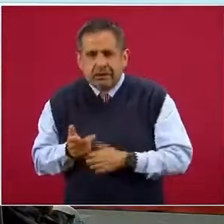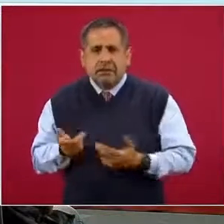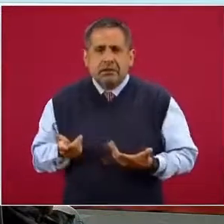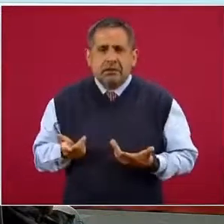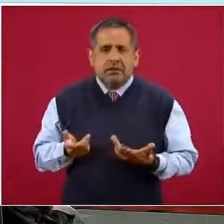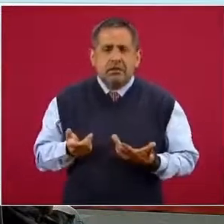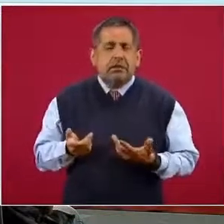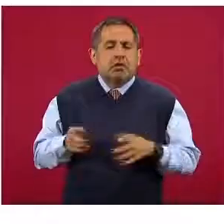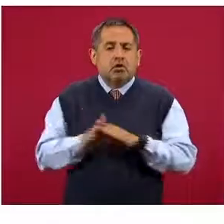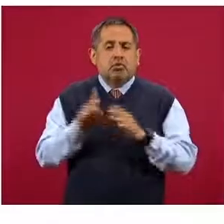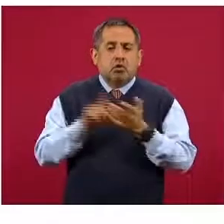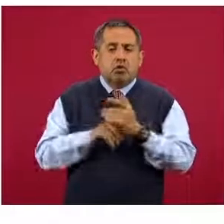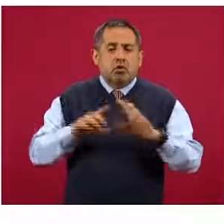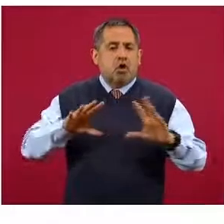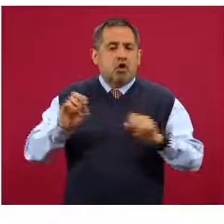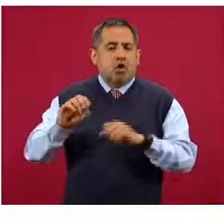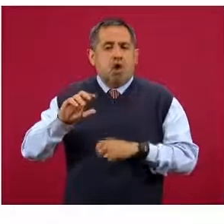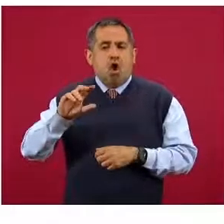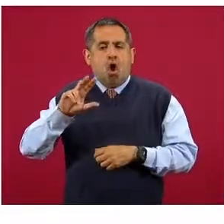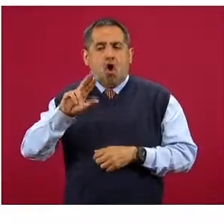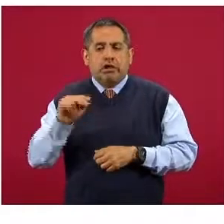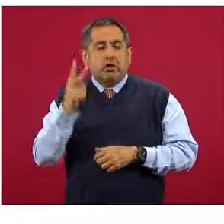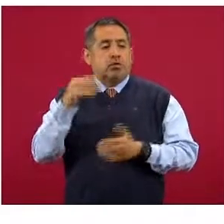laboratorio, nos dan los